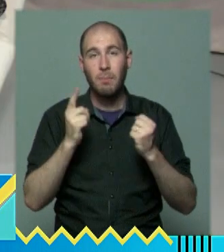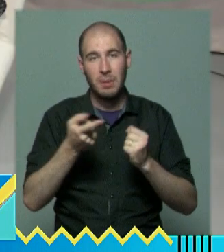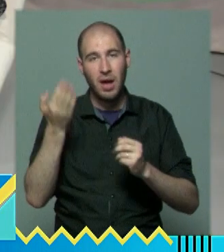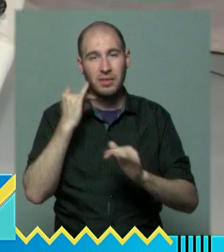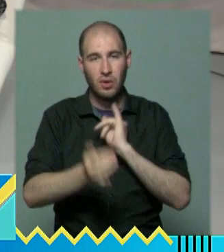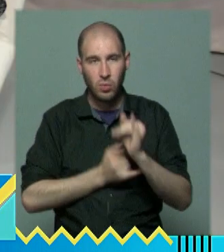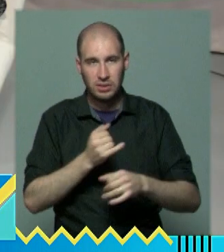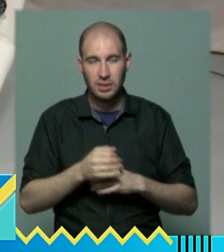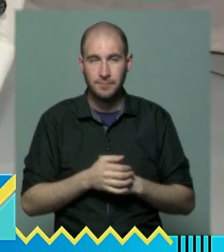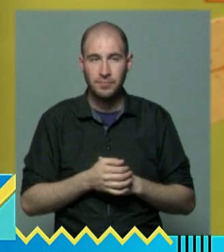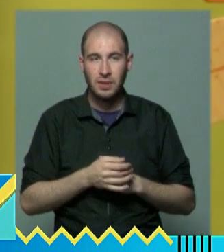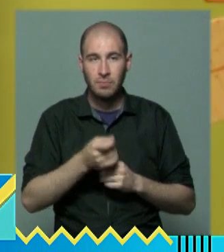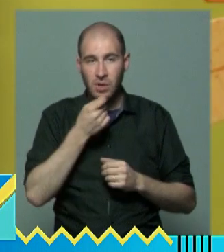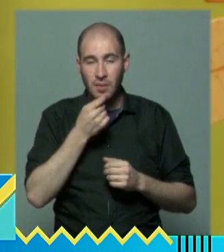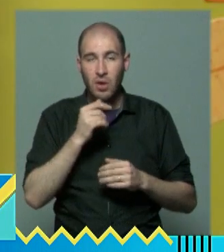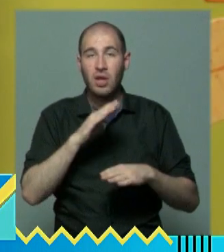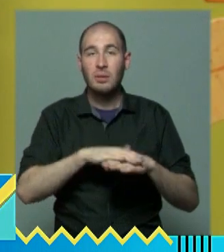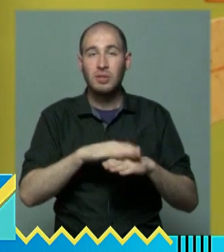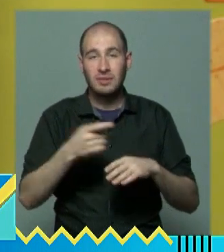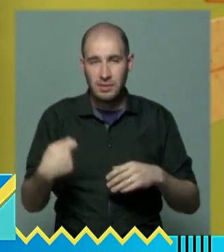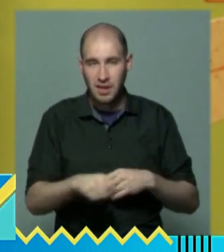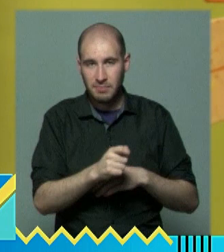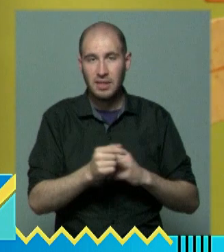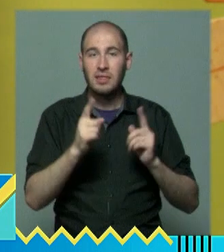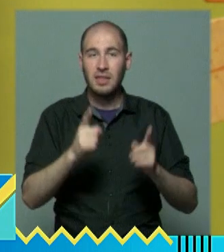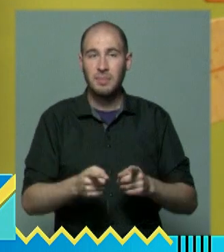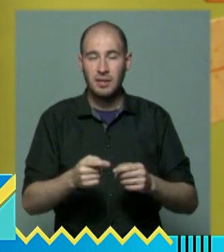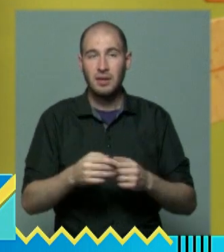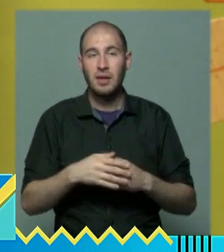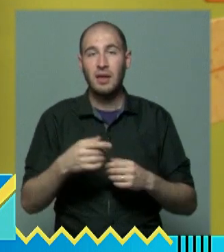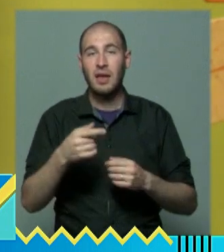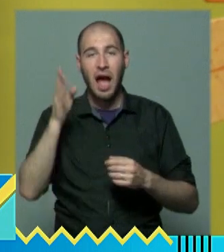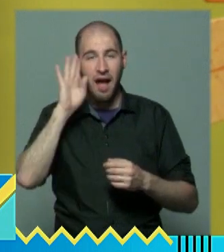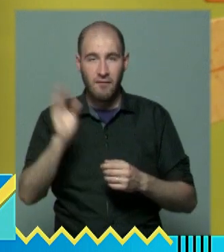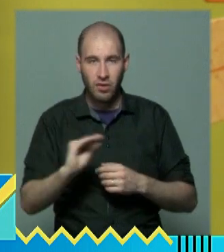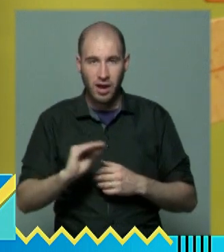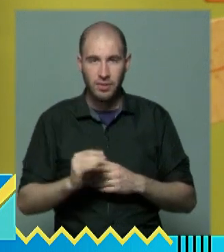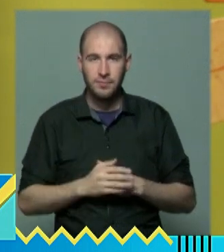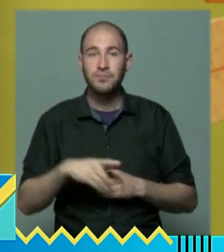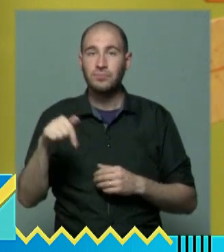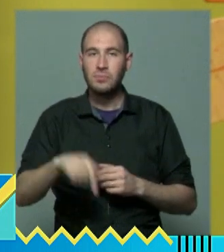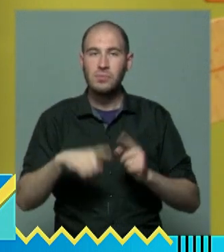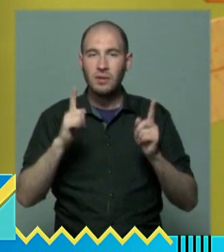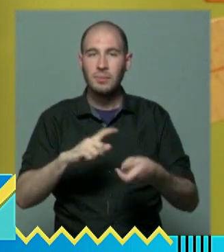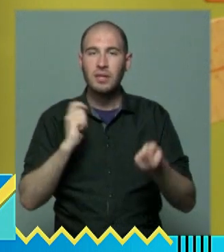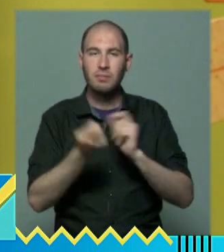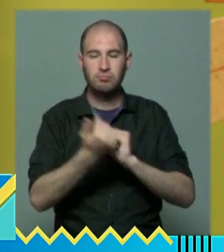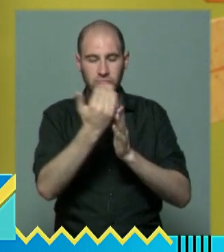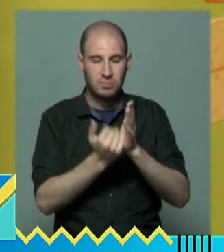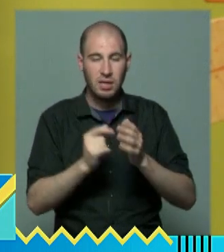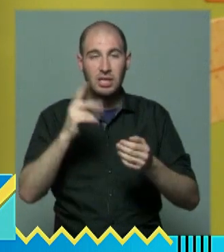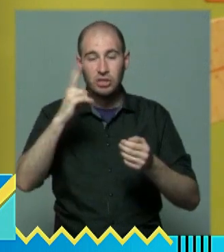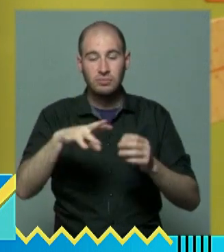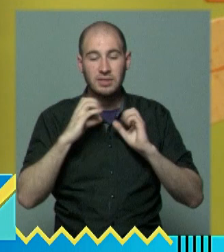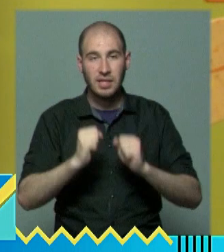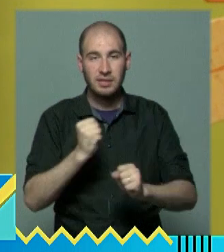mencionando Sergio, ante la autoridad administrativa y con su patrocinio letrado. Hoy en día también se han modificado cosas en la Subsecretaría